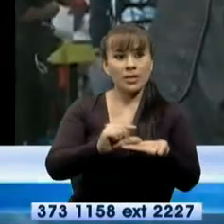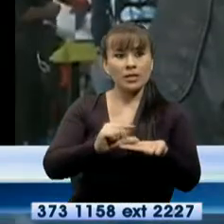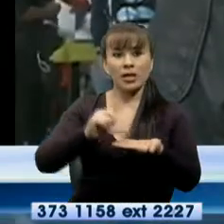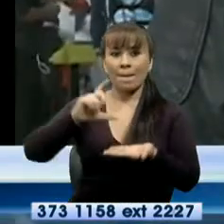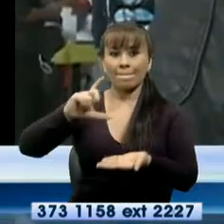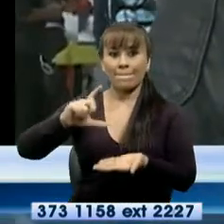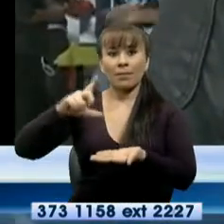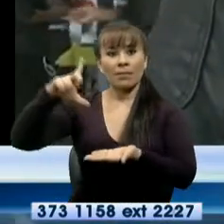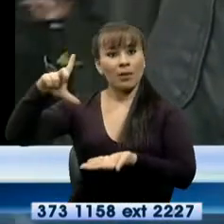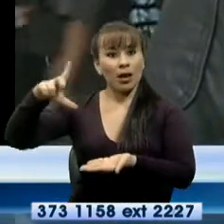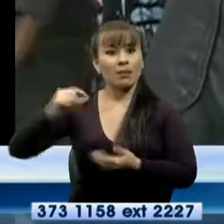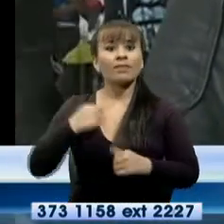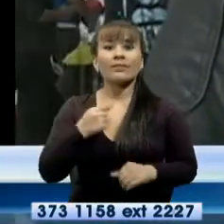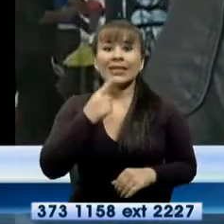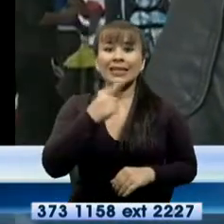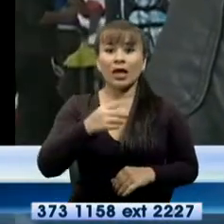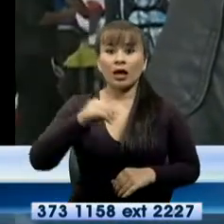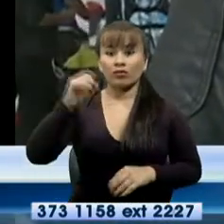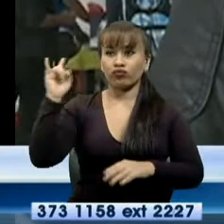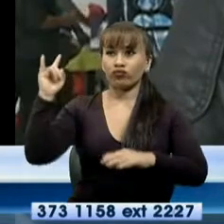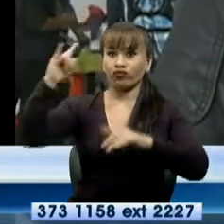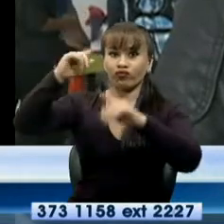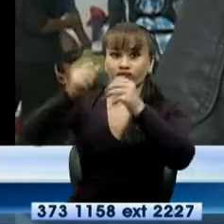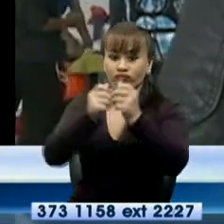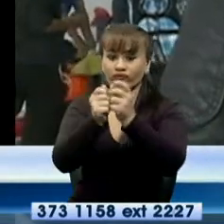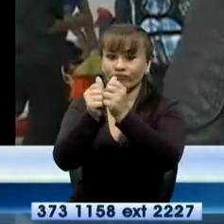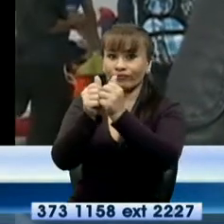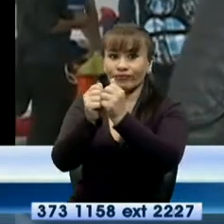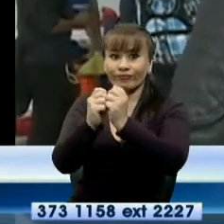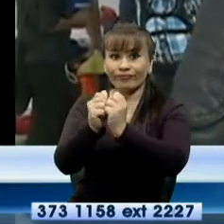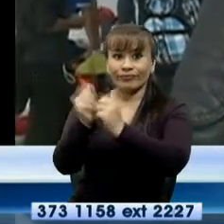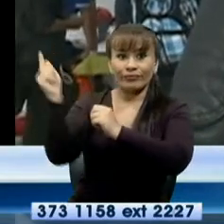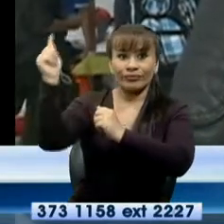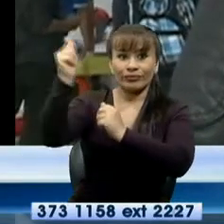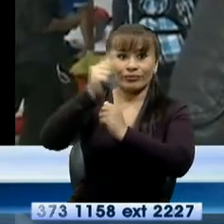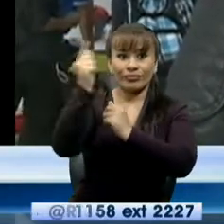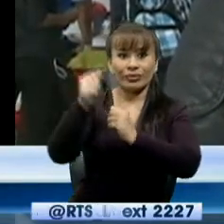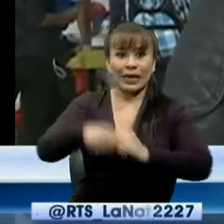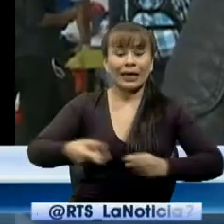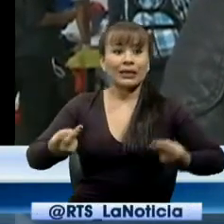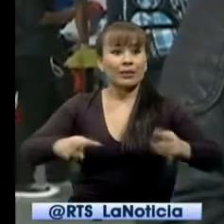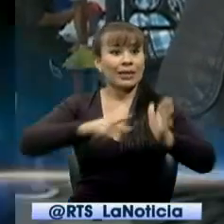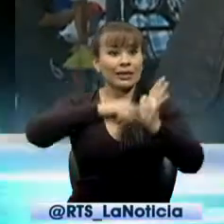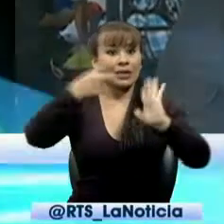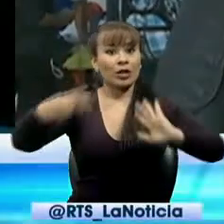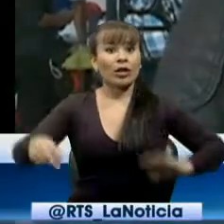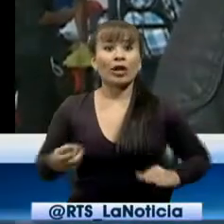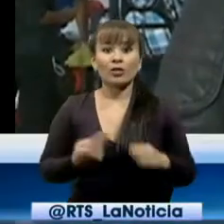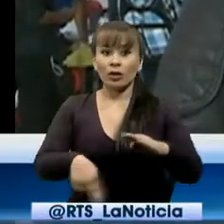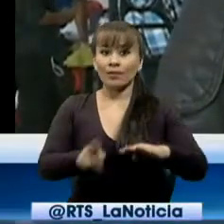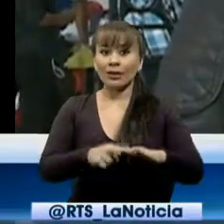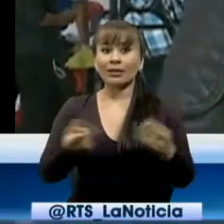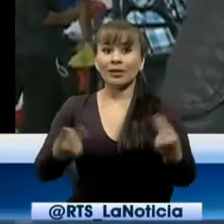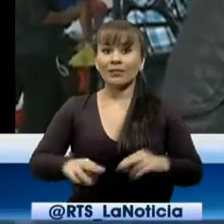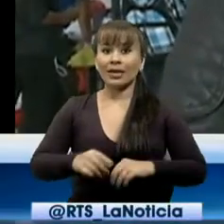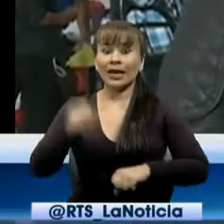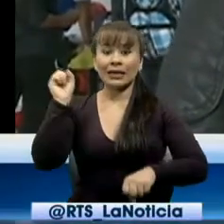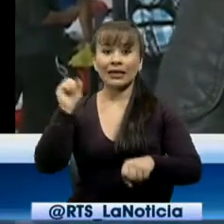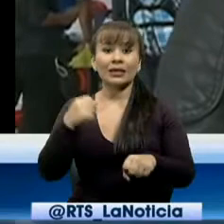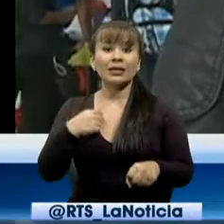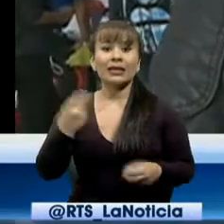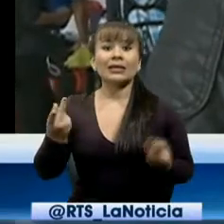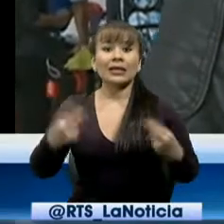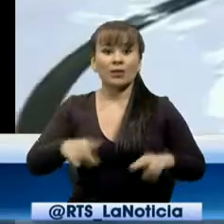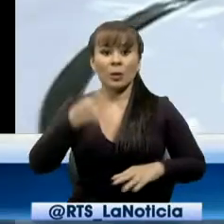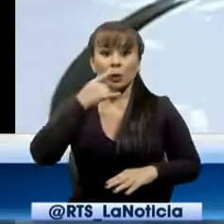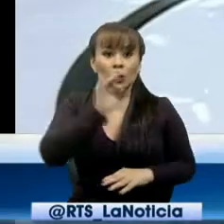Sumo RC, drones, tenemos fútbol de robots, tenemos impacto tecnológico categoría normal e impacto tecnológico